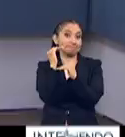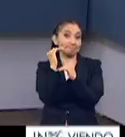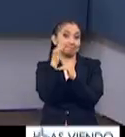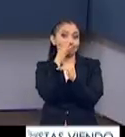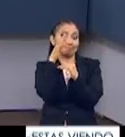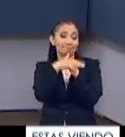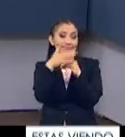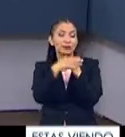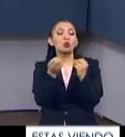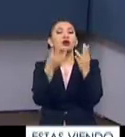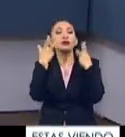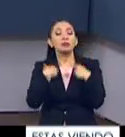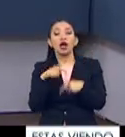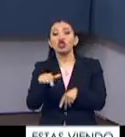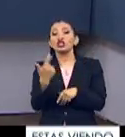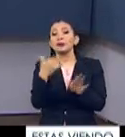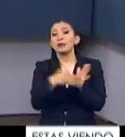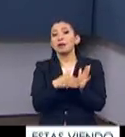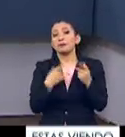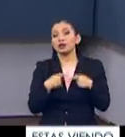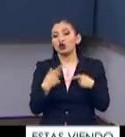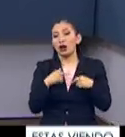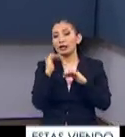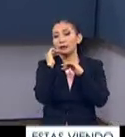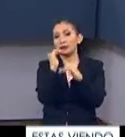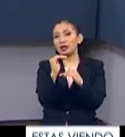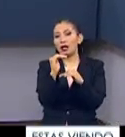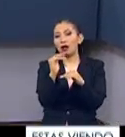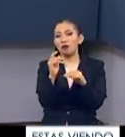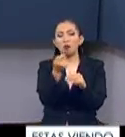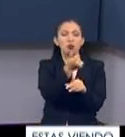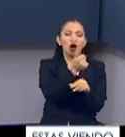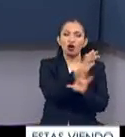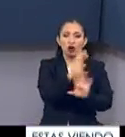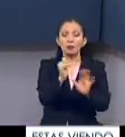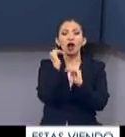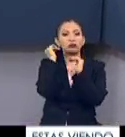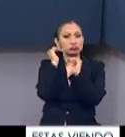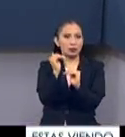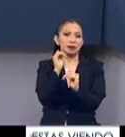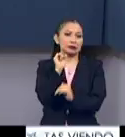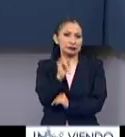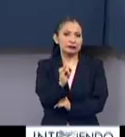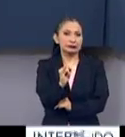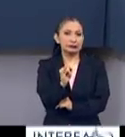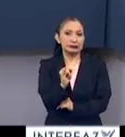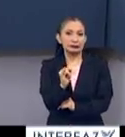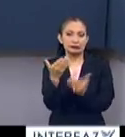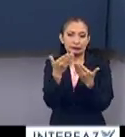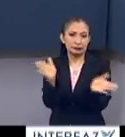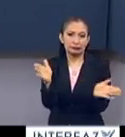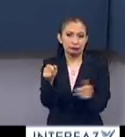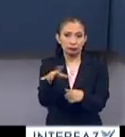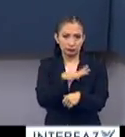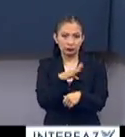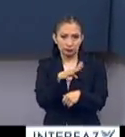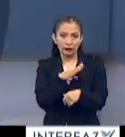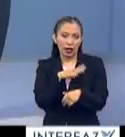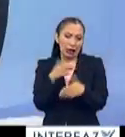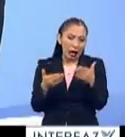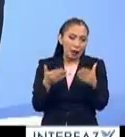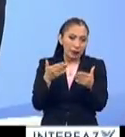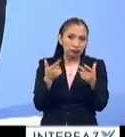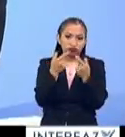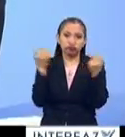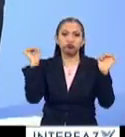es. ¿Para cuántas personas? 12,000 personas. 12,000 personas. Tampoco son poquitas. Pero sí, digo, al ser abiertos completamente, sí, a veces